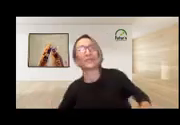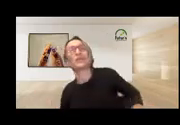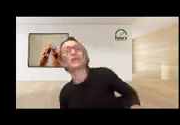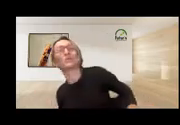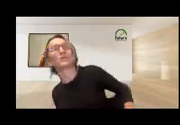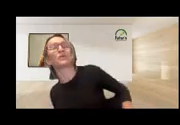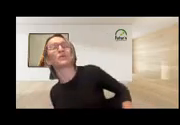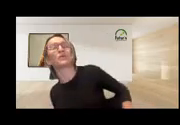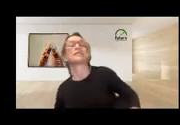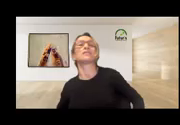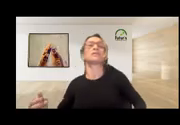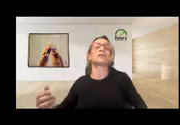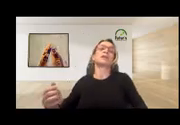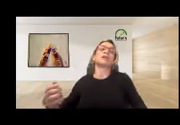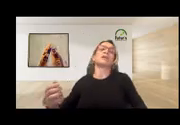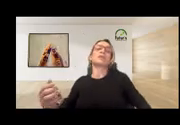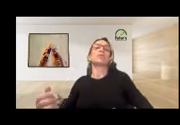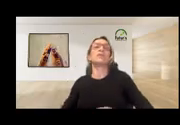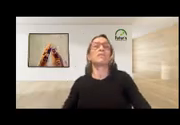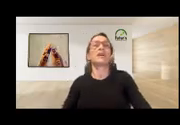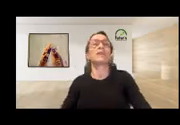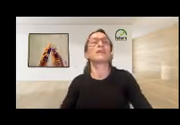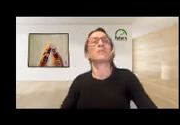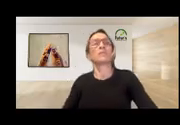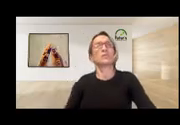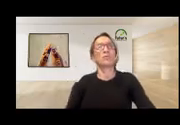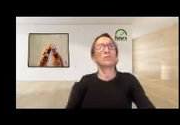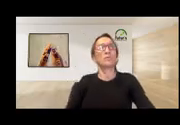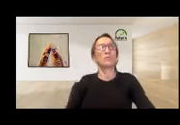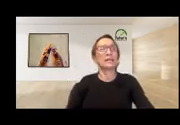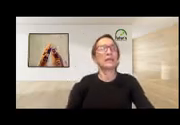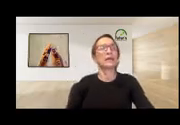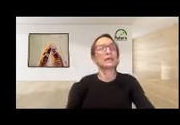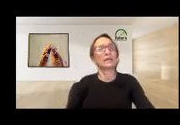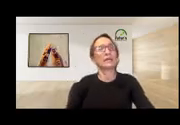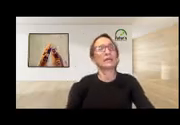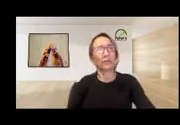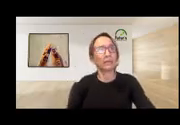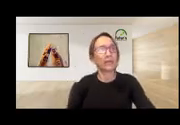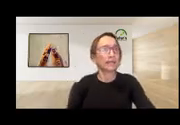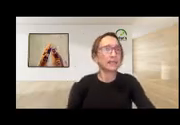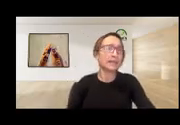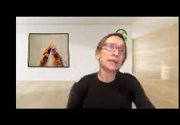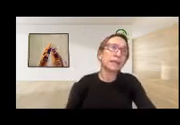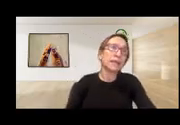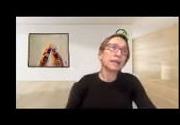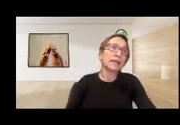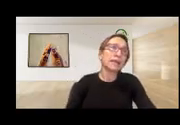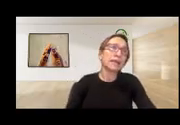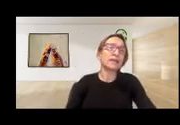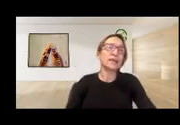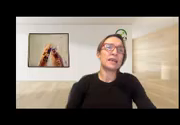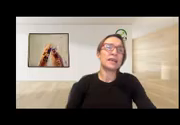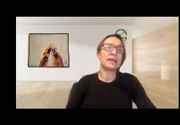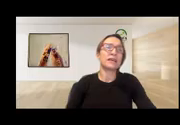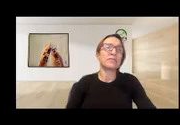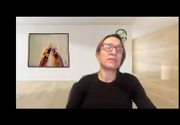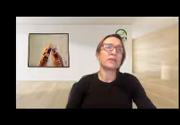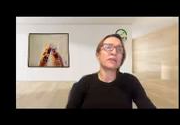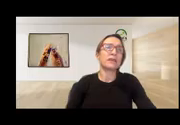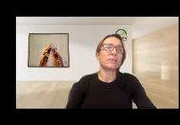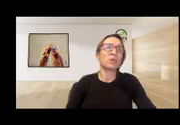es investigación en curso, ¿verdad? Esta es una imagen que me pareció muy didáctica del 2013, que habla